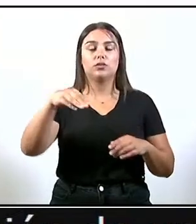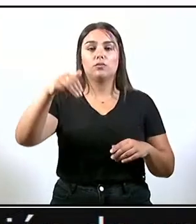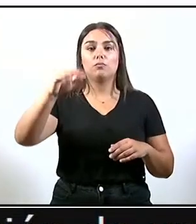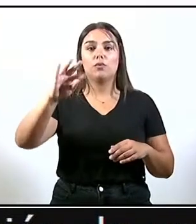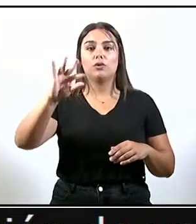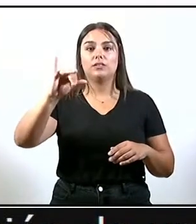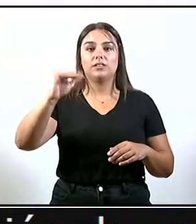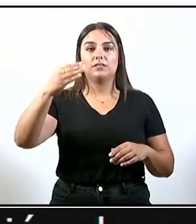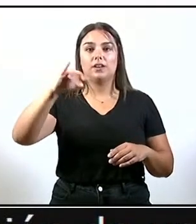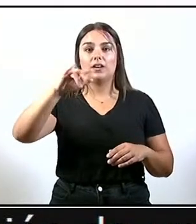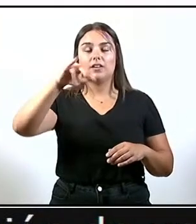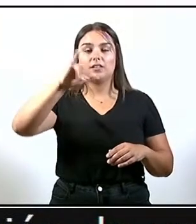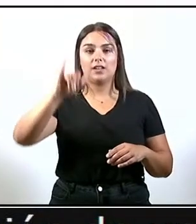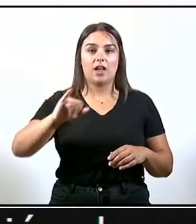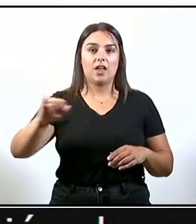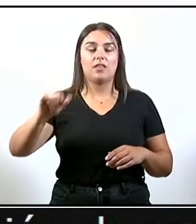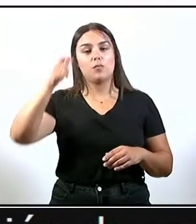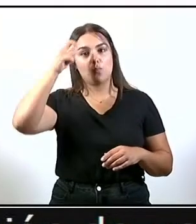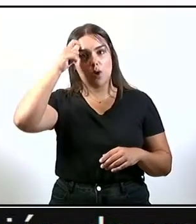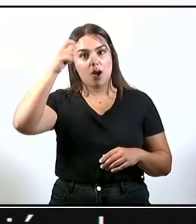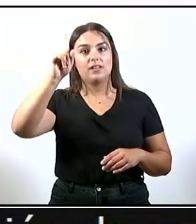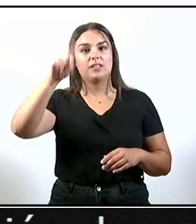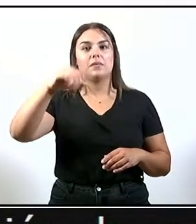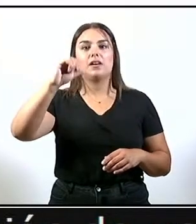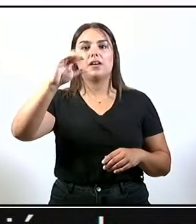de Alcocer y Carcabosa.